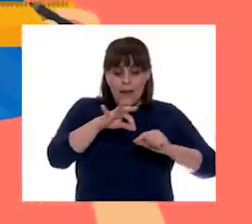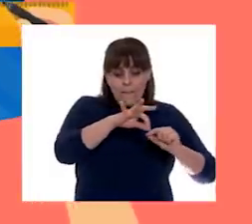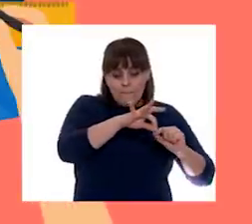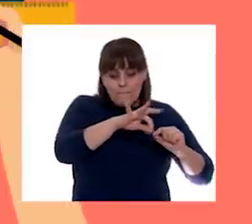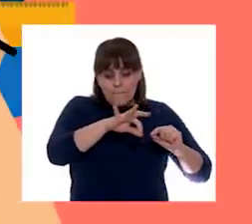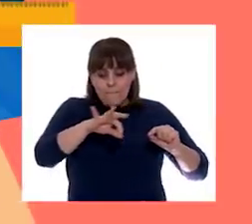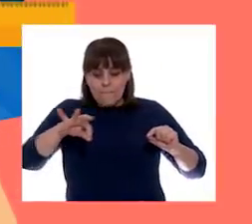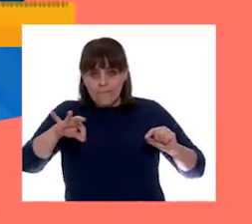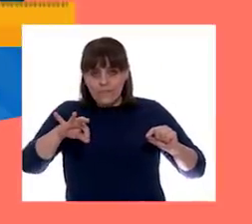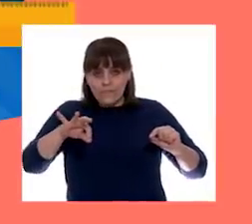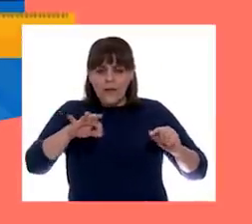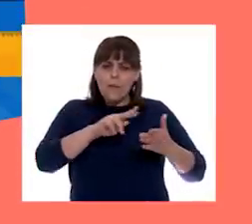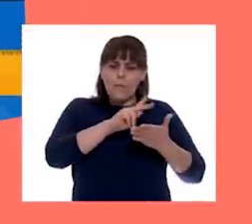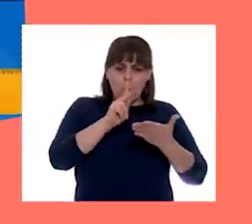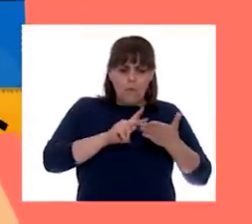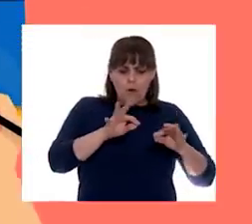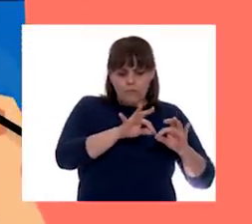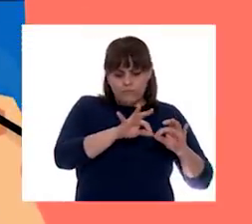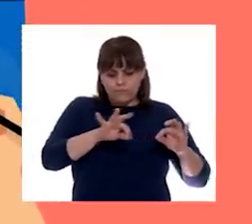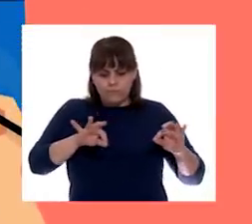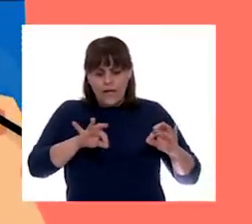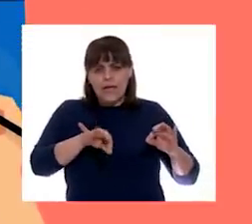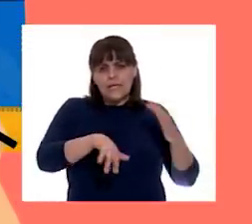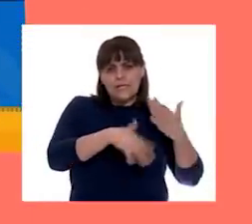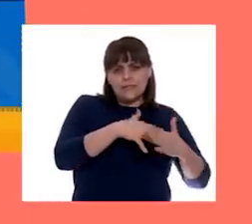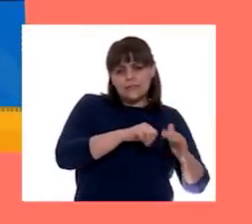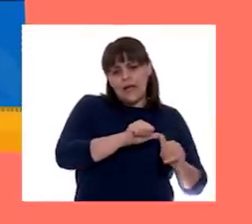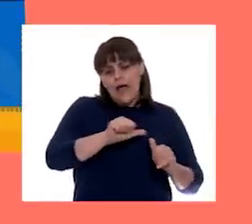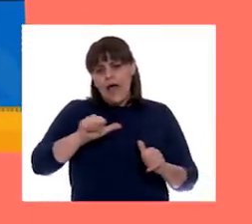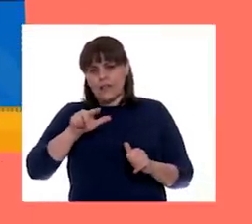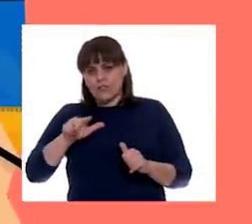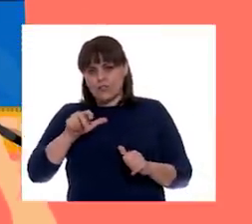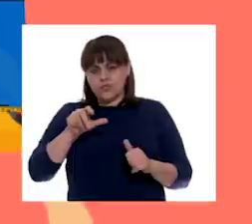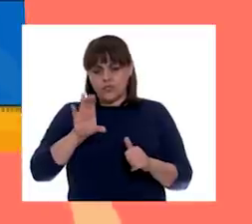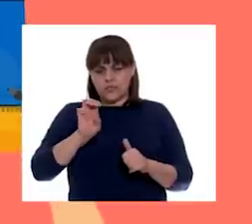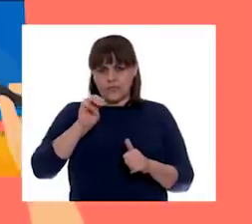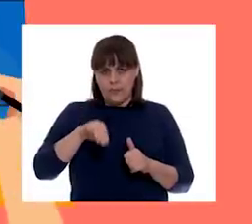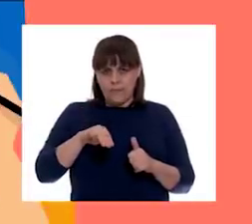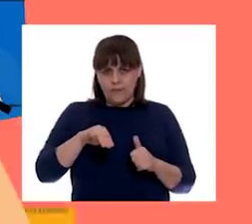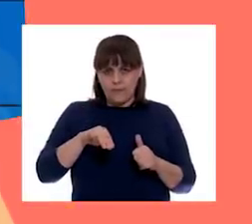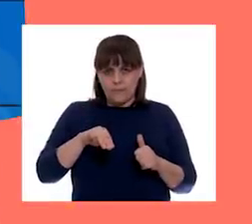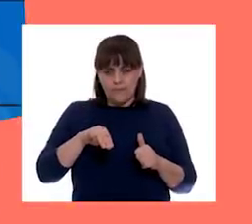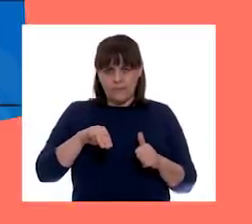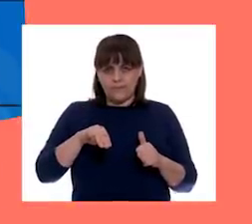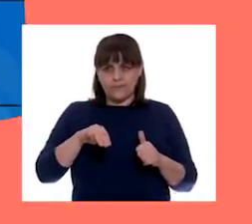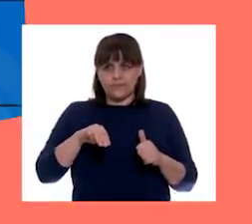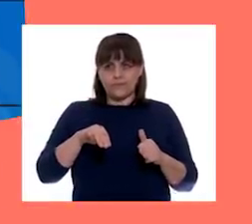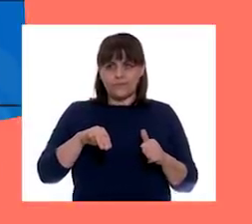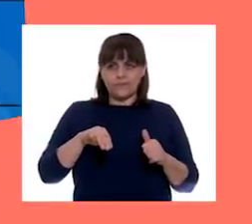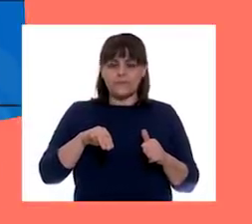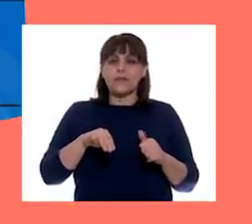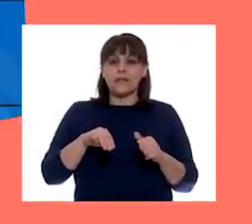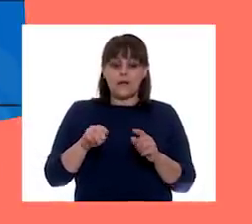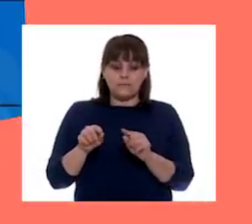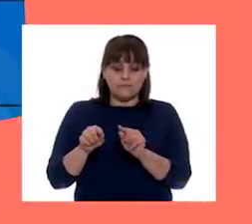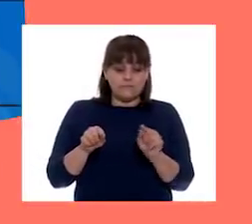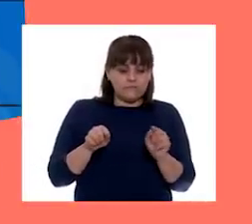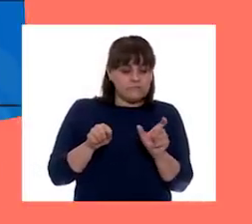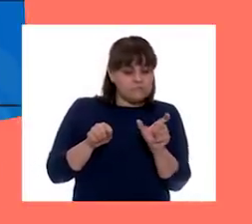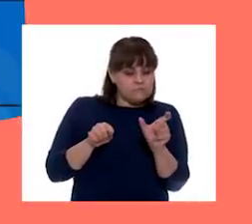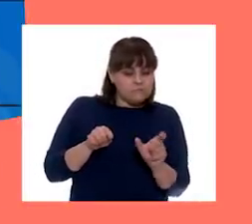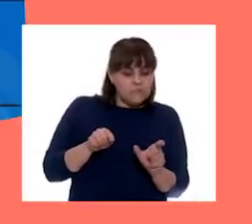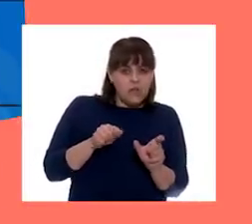el plumón o la pluma de 15 a 18 centímetros de largo de un lado, dejando un margen de